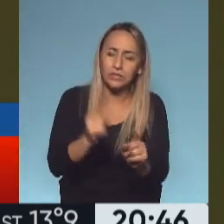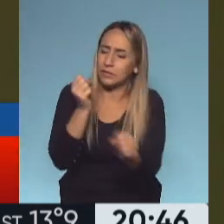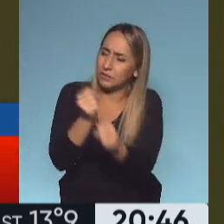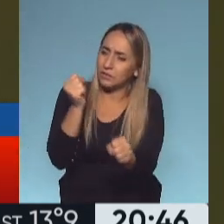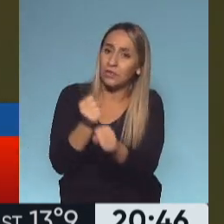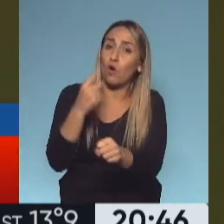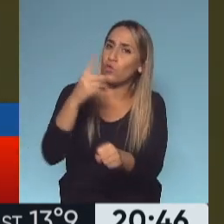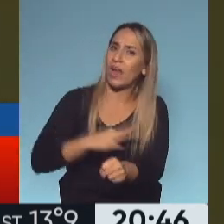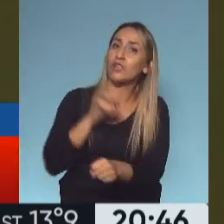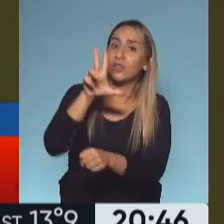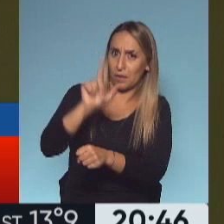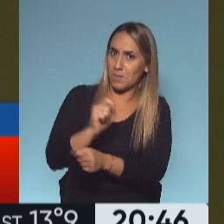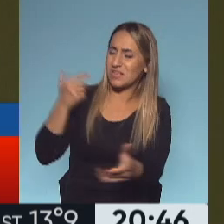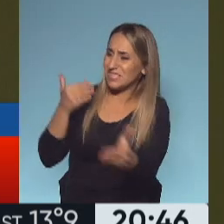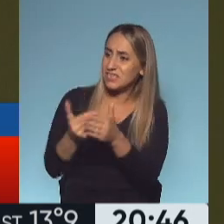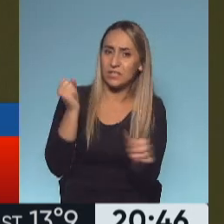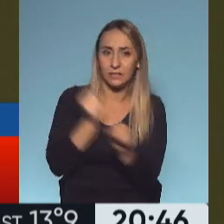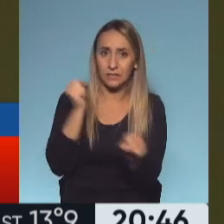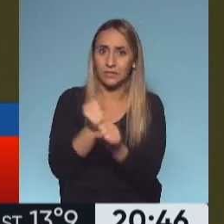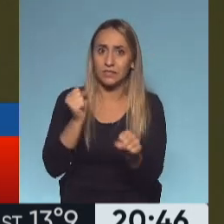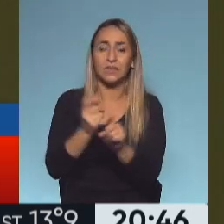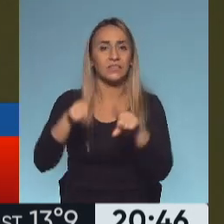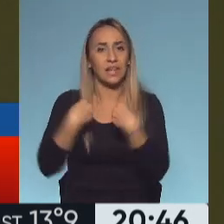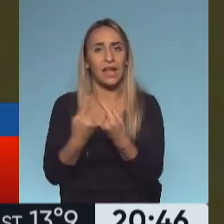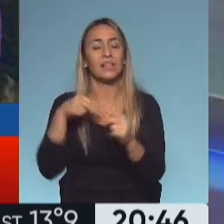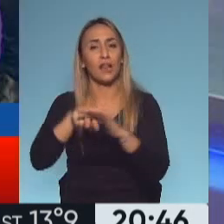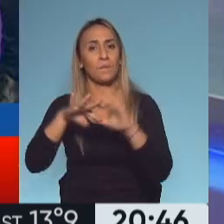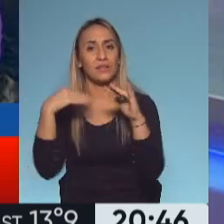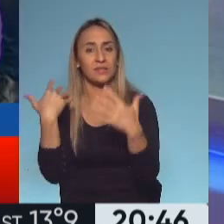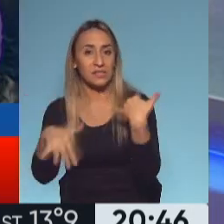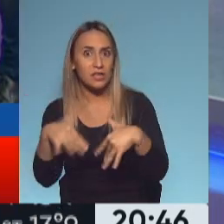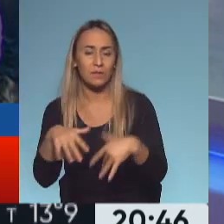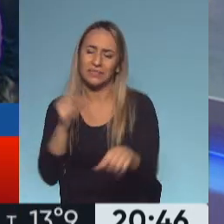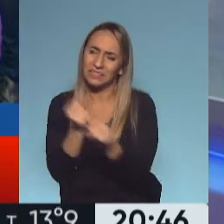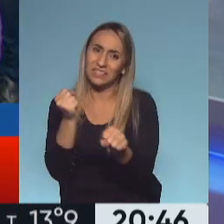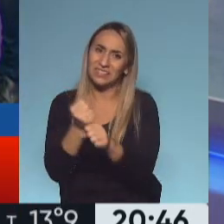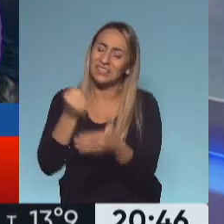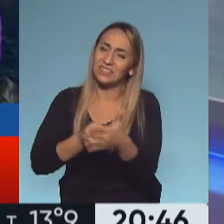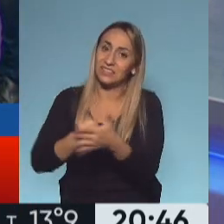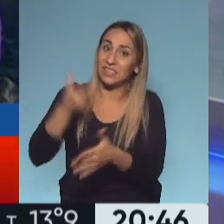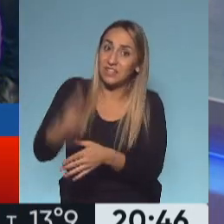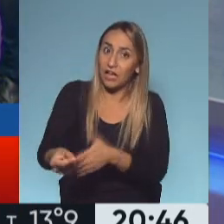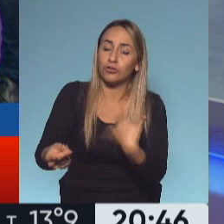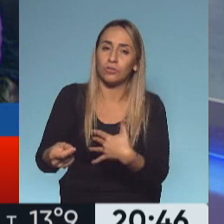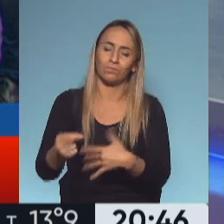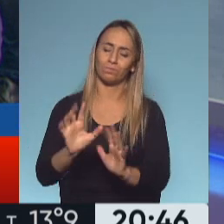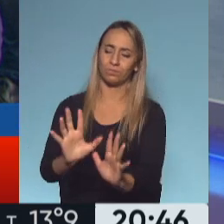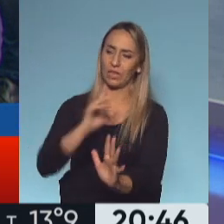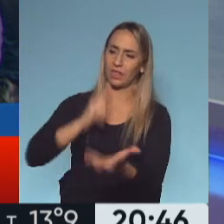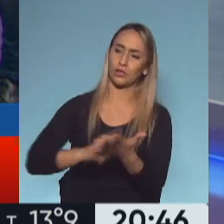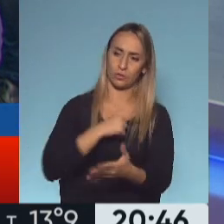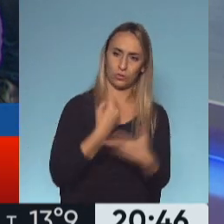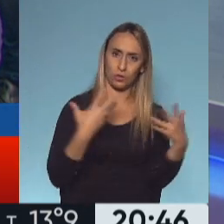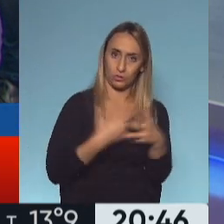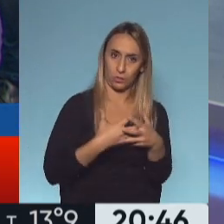y 3 meses en las salas de terapia intensiva. ¿Y qué contemplan esas guías colectivas? Bueno, estas guías, en primer